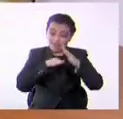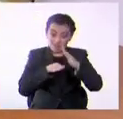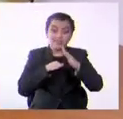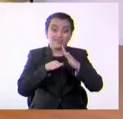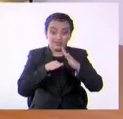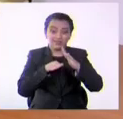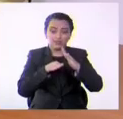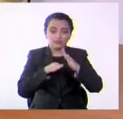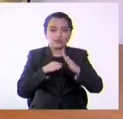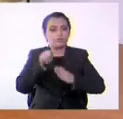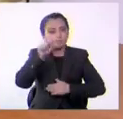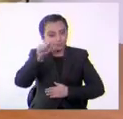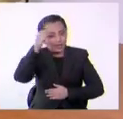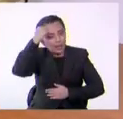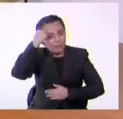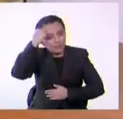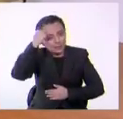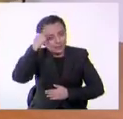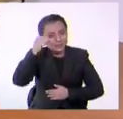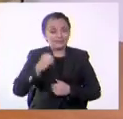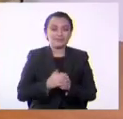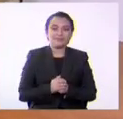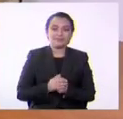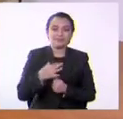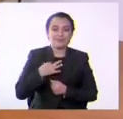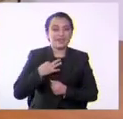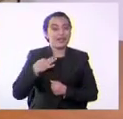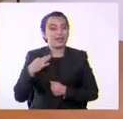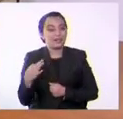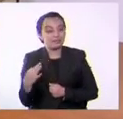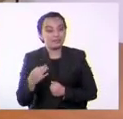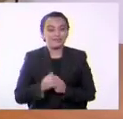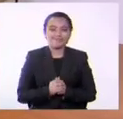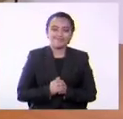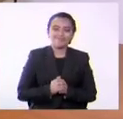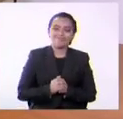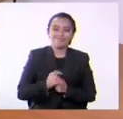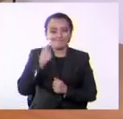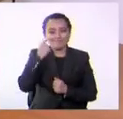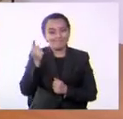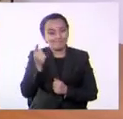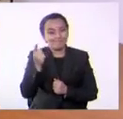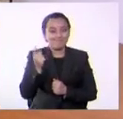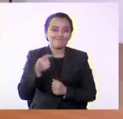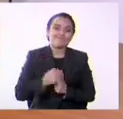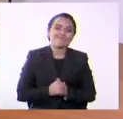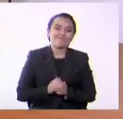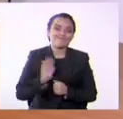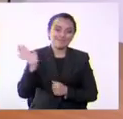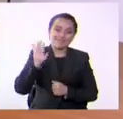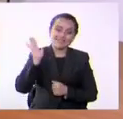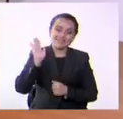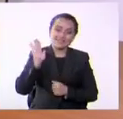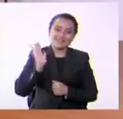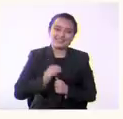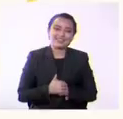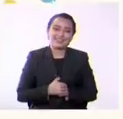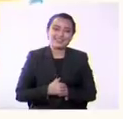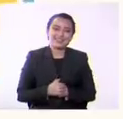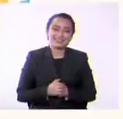dispongan para aprender. Y con esta invitación, Candy, nosotros nos vemos despedimos. hasta el próximo jueves. Adiós.